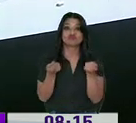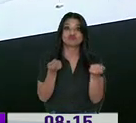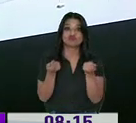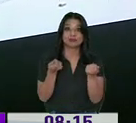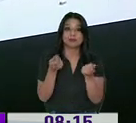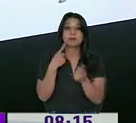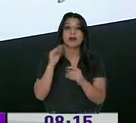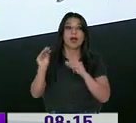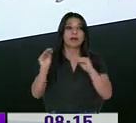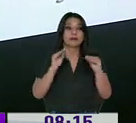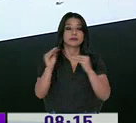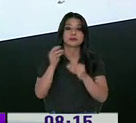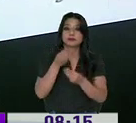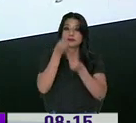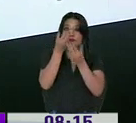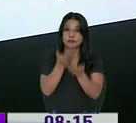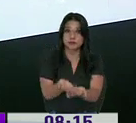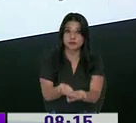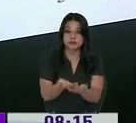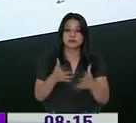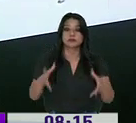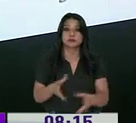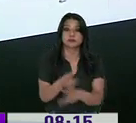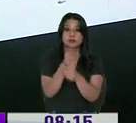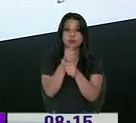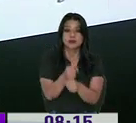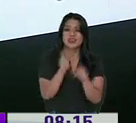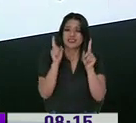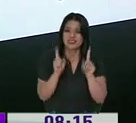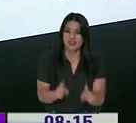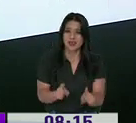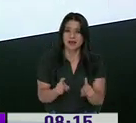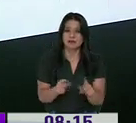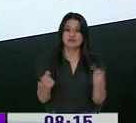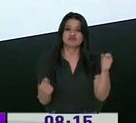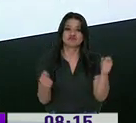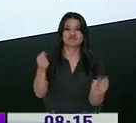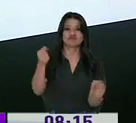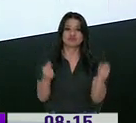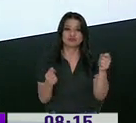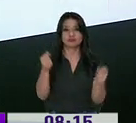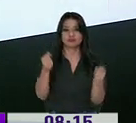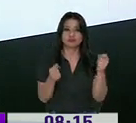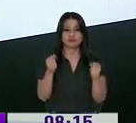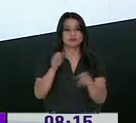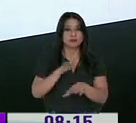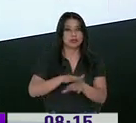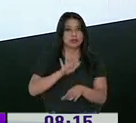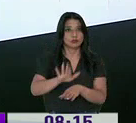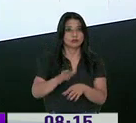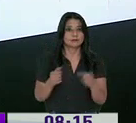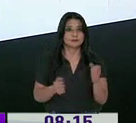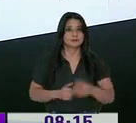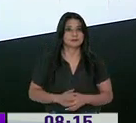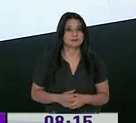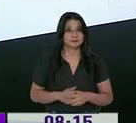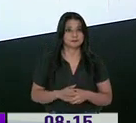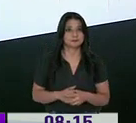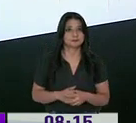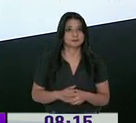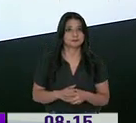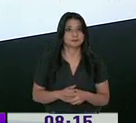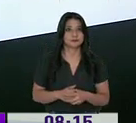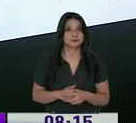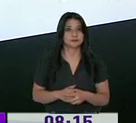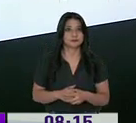informativos sobre las herramientas de seguridad que deberán llevar los conductores en sus respectivos vehículos. Así que, Sofía,